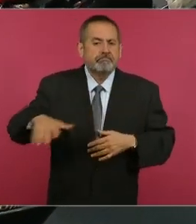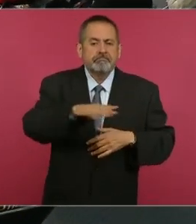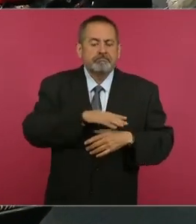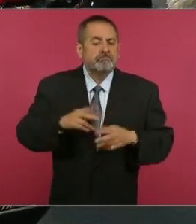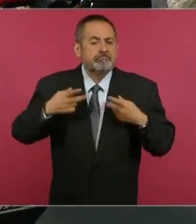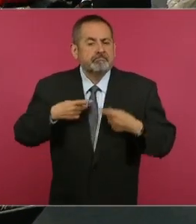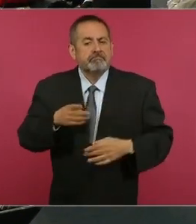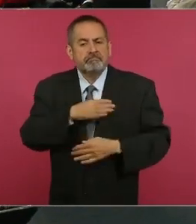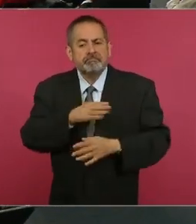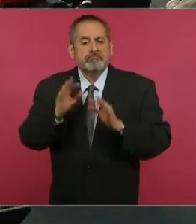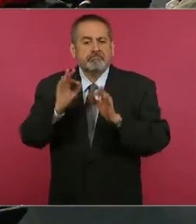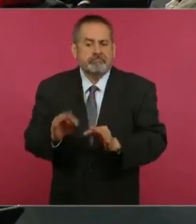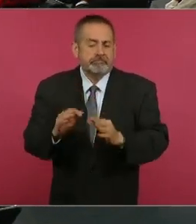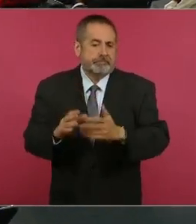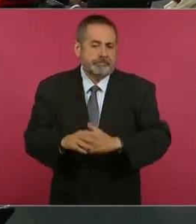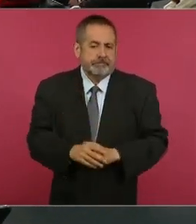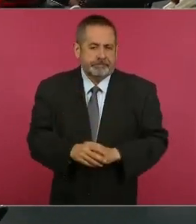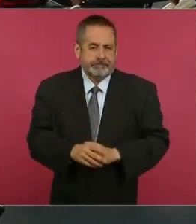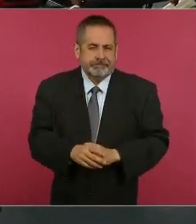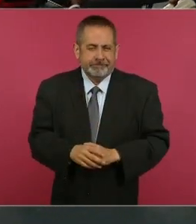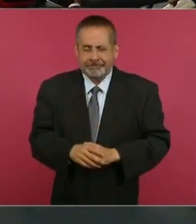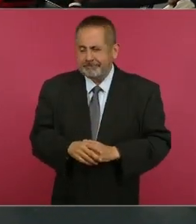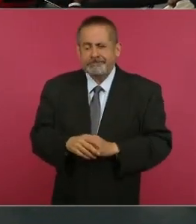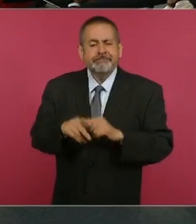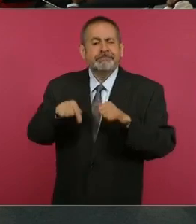pueblo. Esto es una vecindad